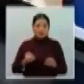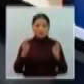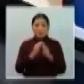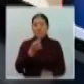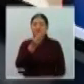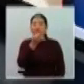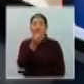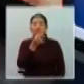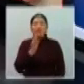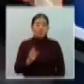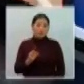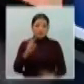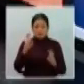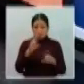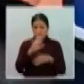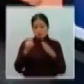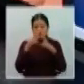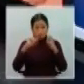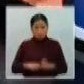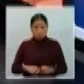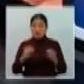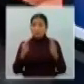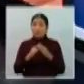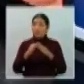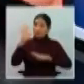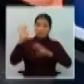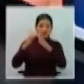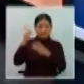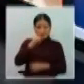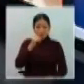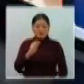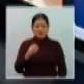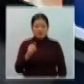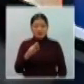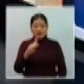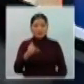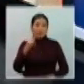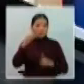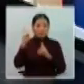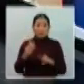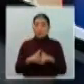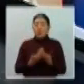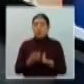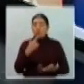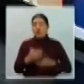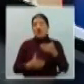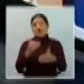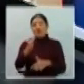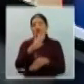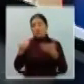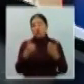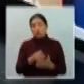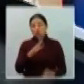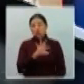detalle. Marta Oviedo nos va a comentar más esta noche sobre cómo se ha avanzado en este